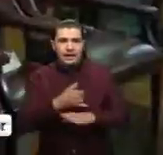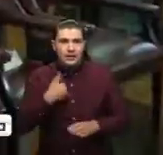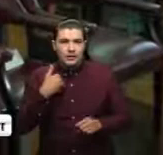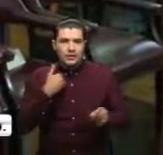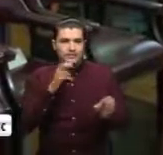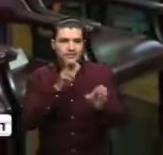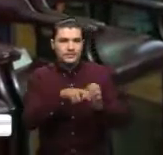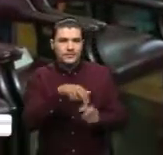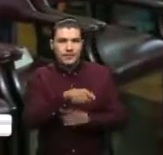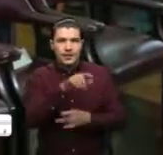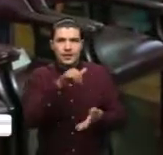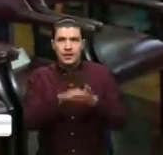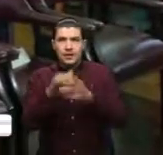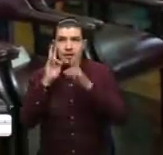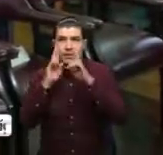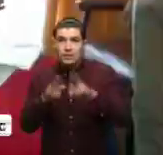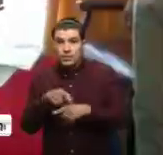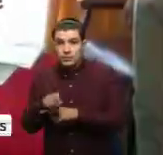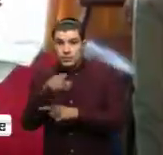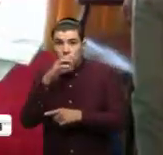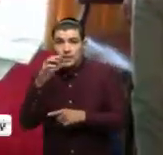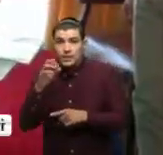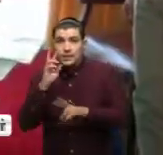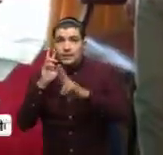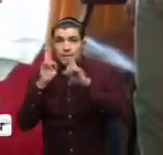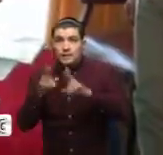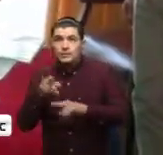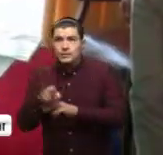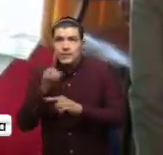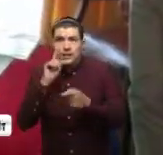conocer el programa que busca reducir esta problemática